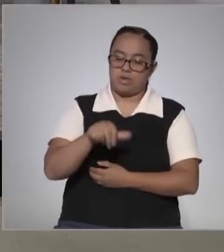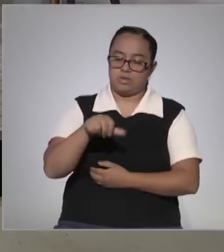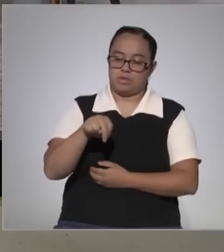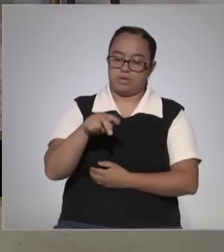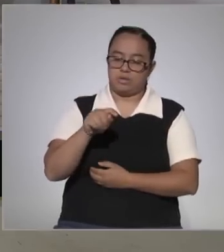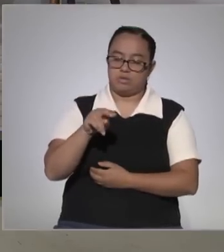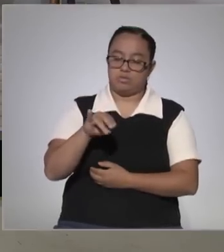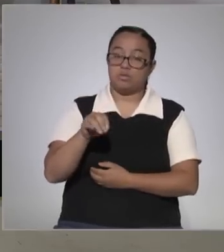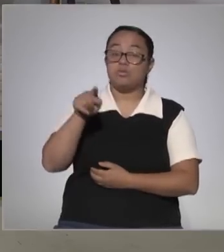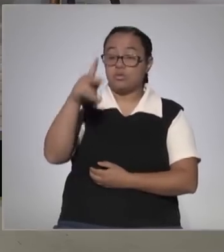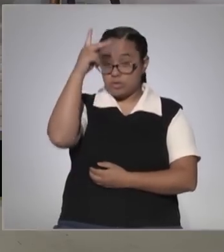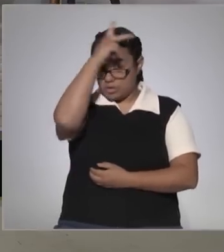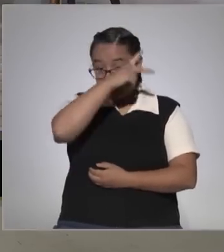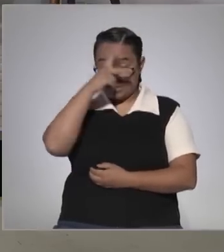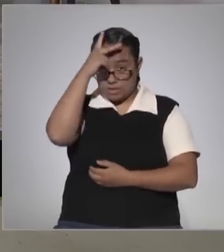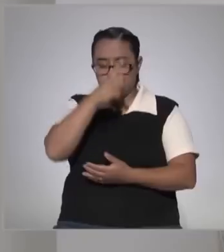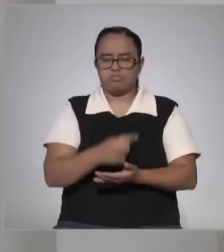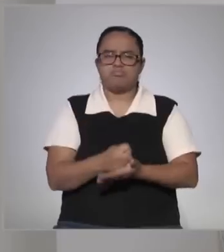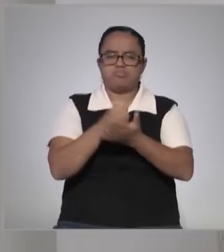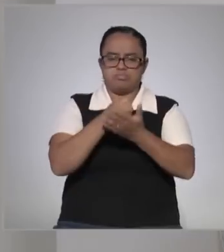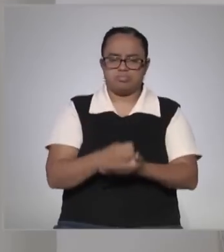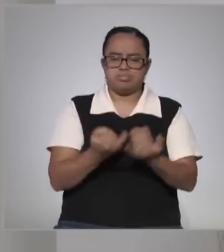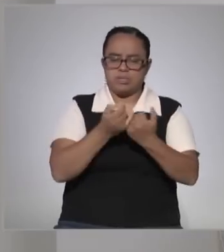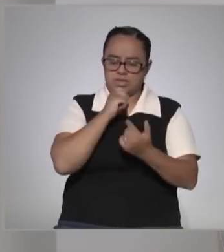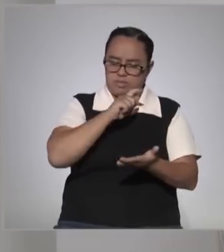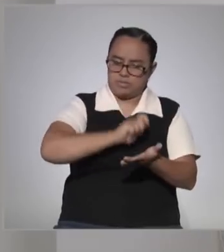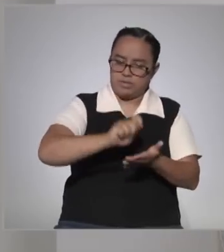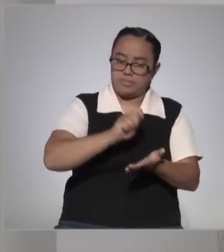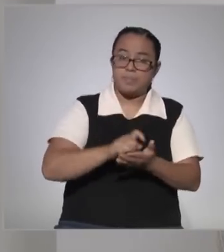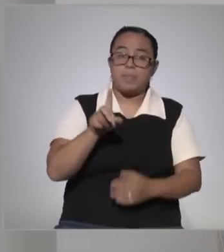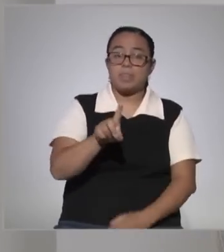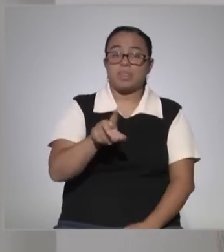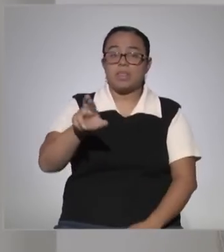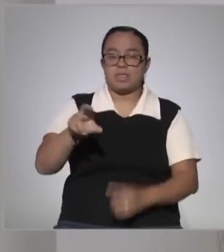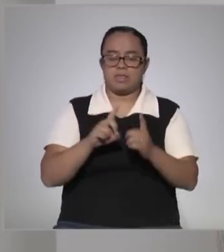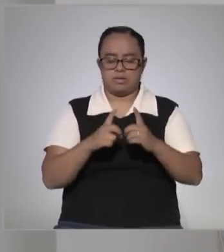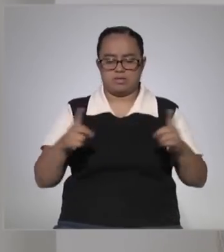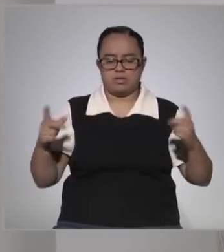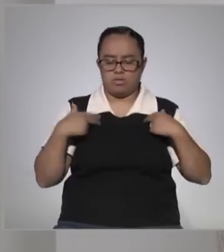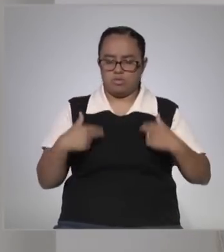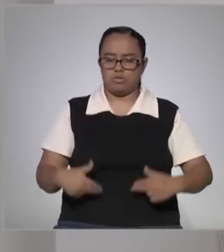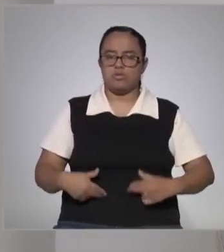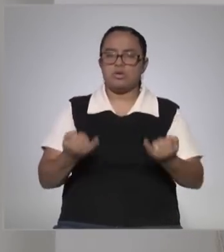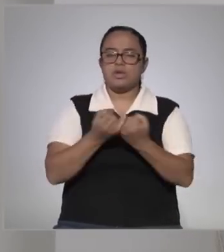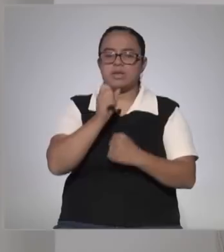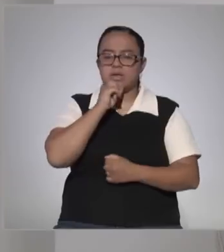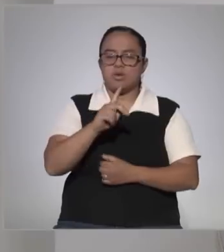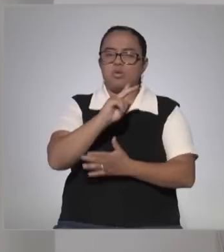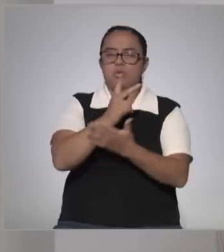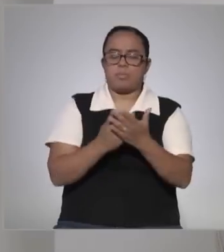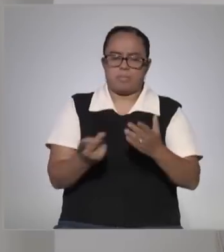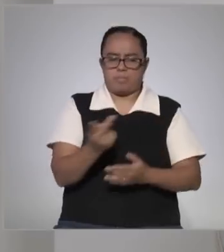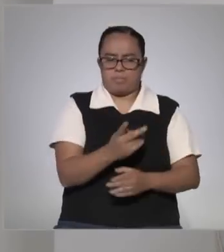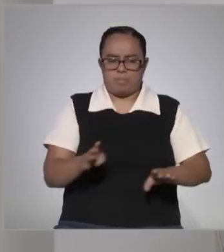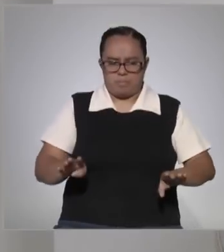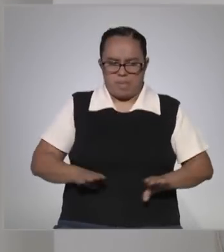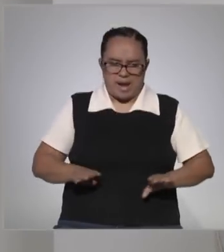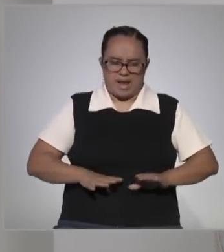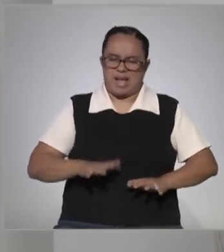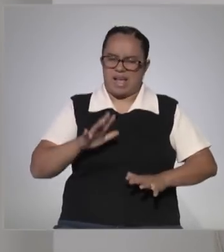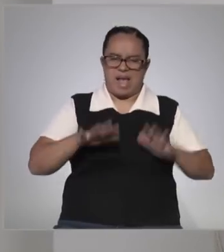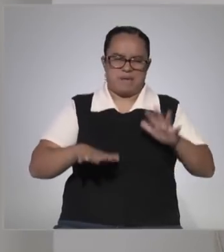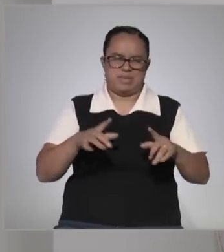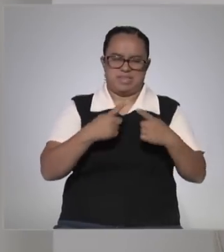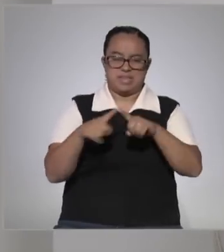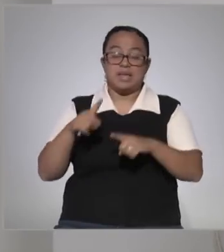Barrera. Él es psicólogo, psicoterapeuta y escritor. Es doctor en Desarrollo Humano y conductor del programa Las Parejas Disparejas